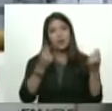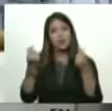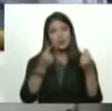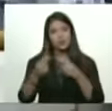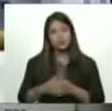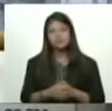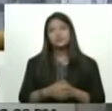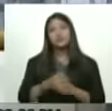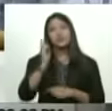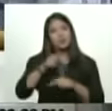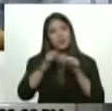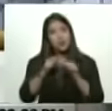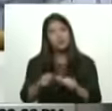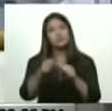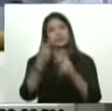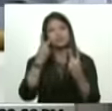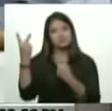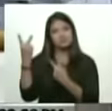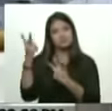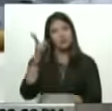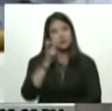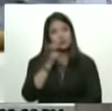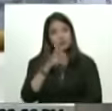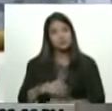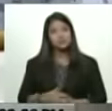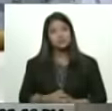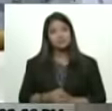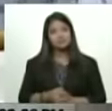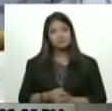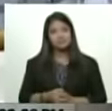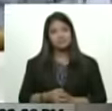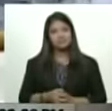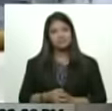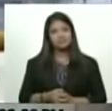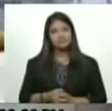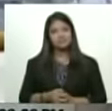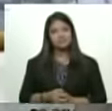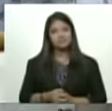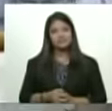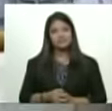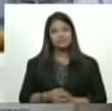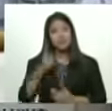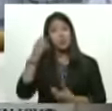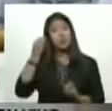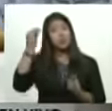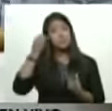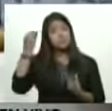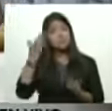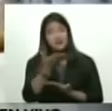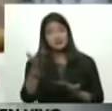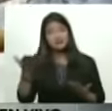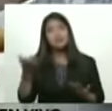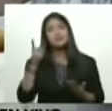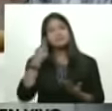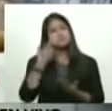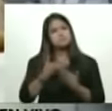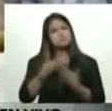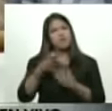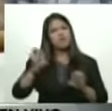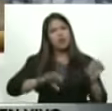Vamos a continuar escuchando parte de las opiniones y por supuesto cómo evalúa